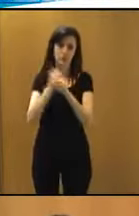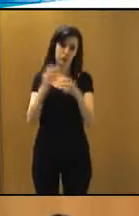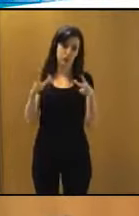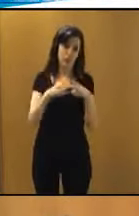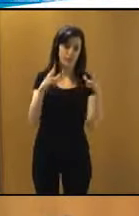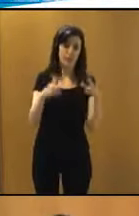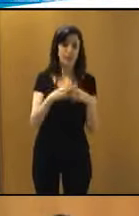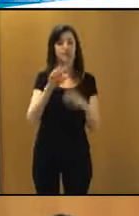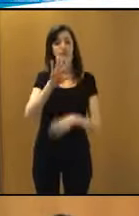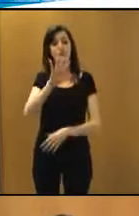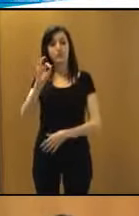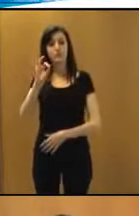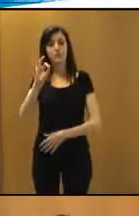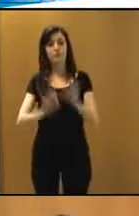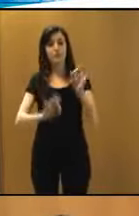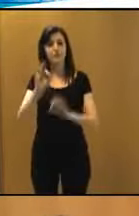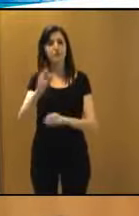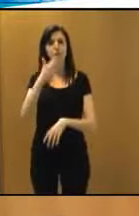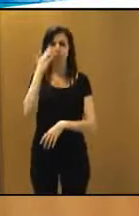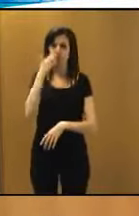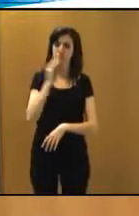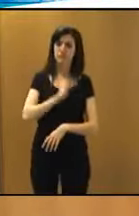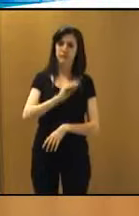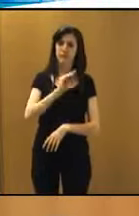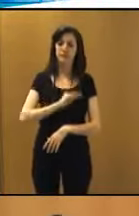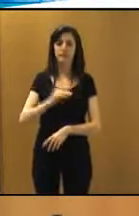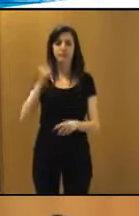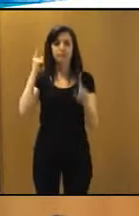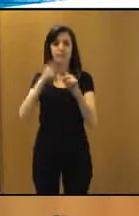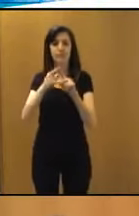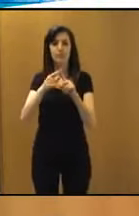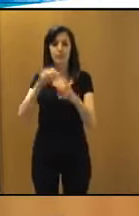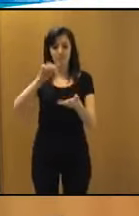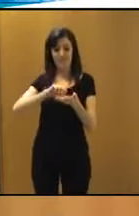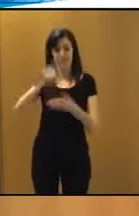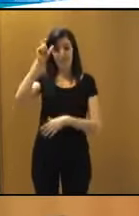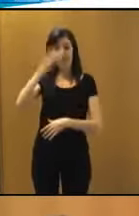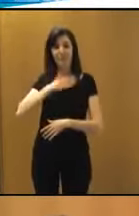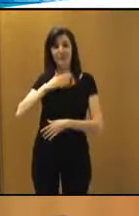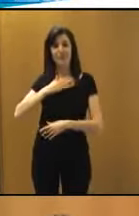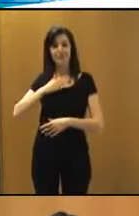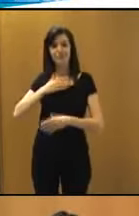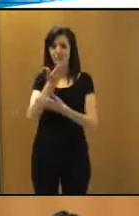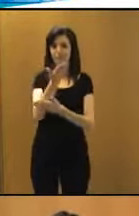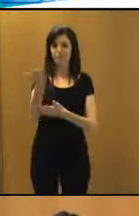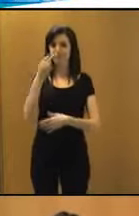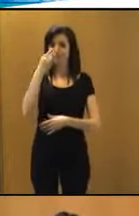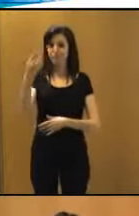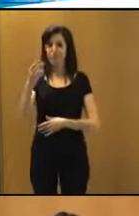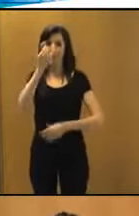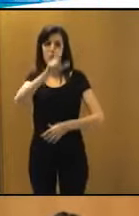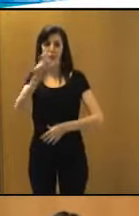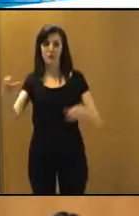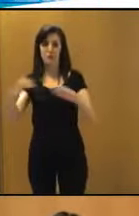las labores sociales. Y un 50% estaban muy o bastante interesados en poder enseñar su ciudad o pueblo y